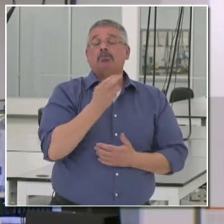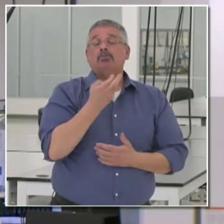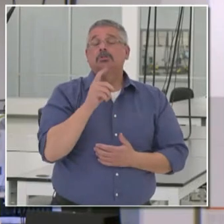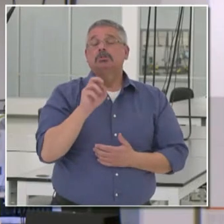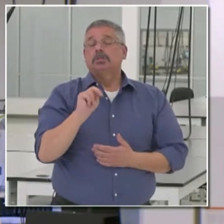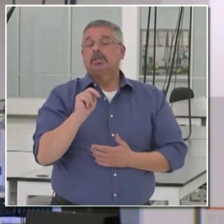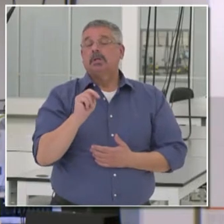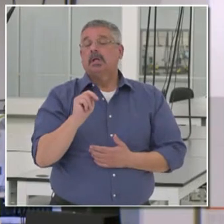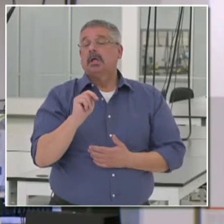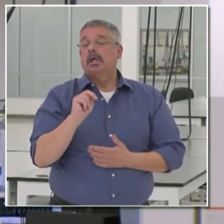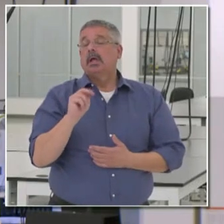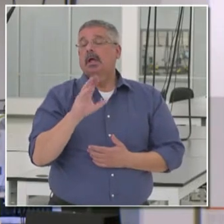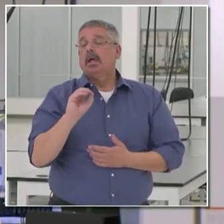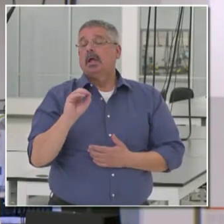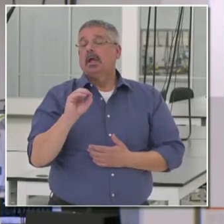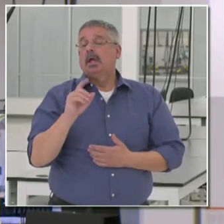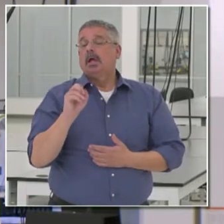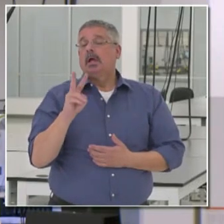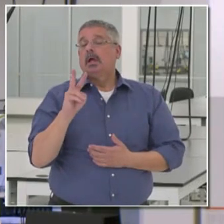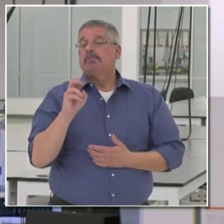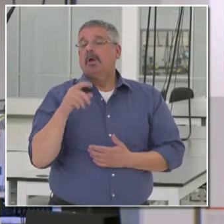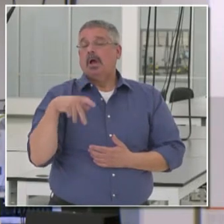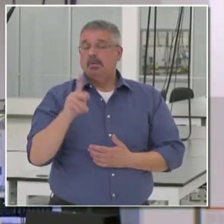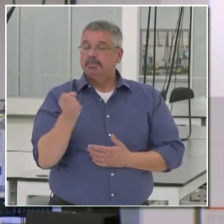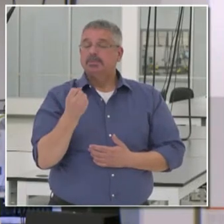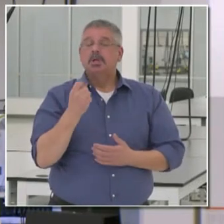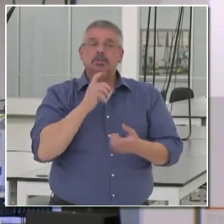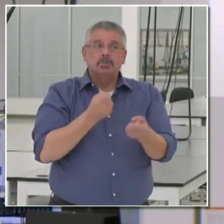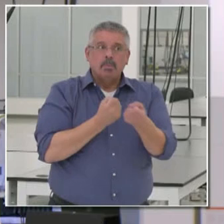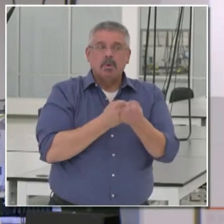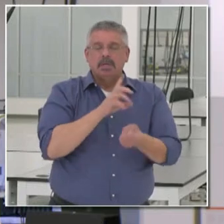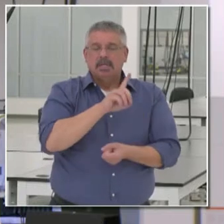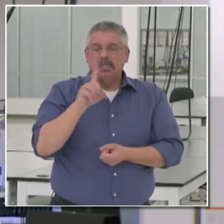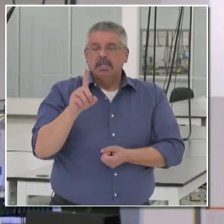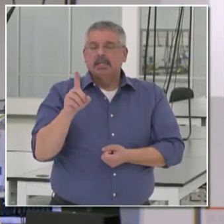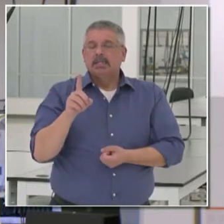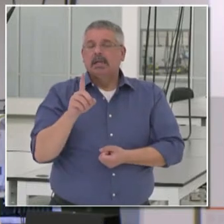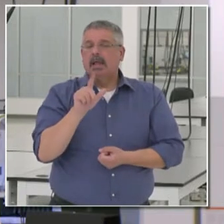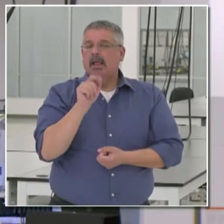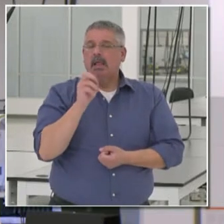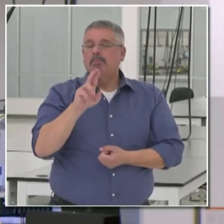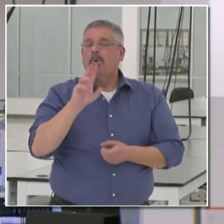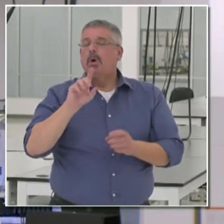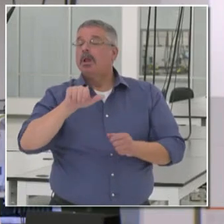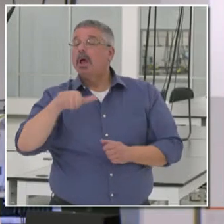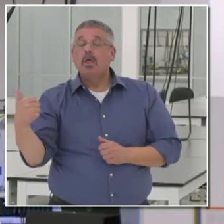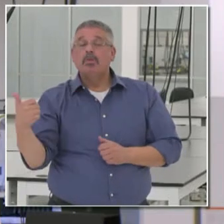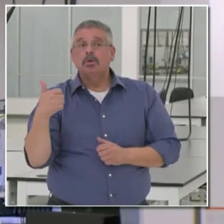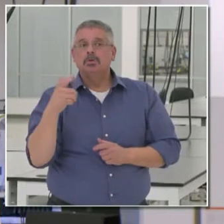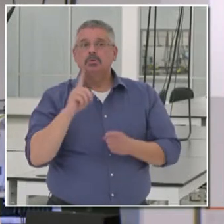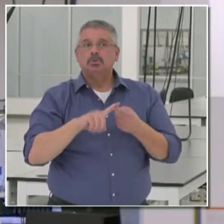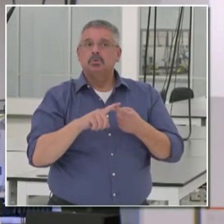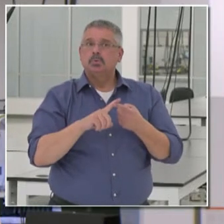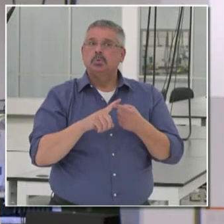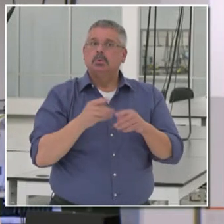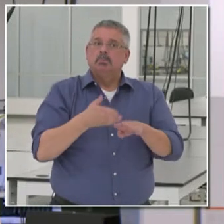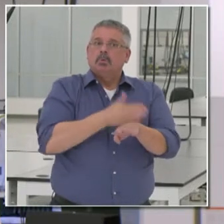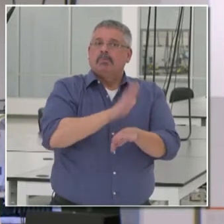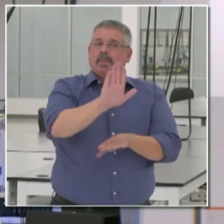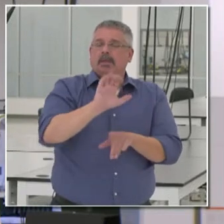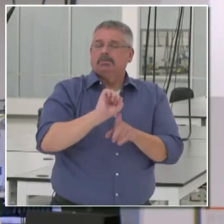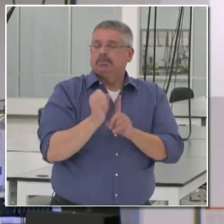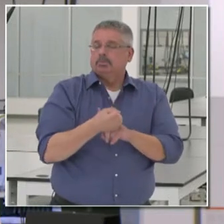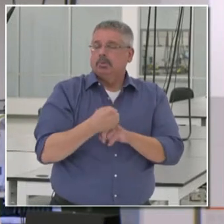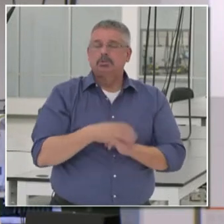rebelión y otros la secretaria de richter son parte de nuestro equipo de trabajo del gobernador ayudando al departamento de trabajo y el departamento de